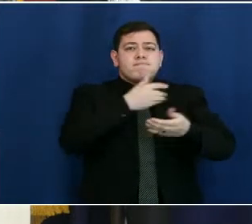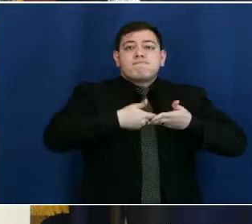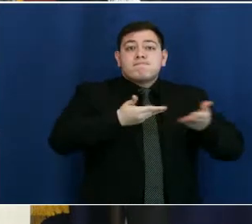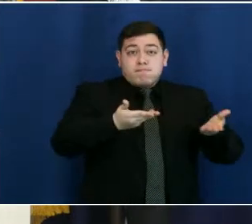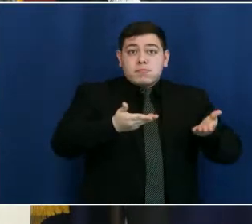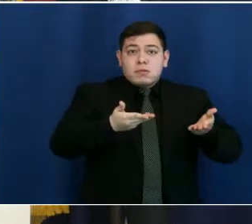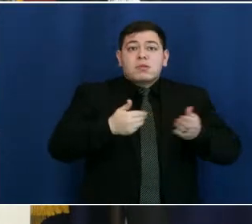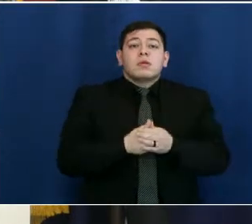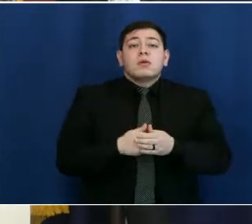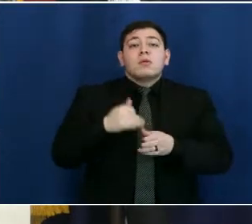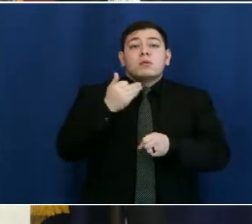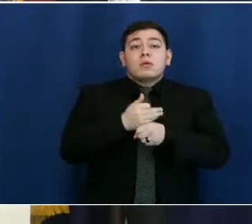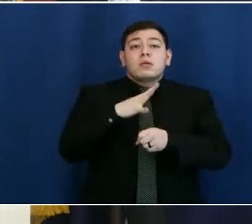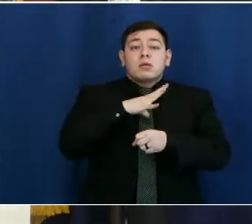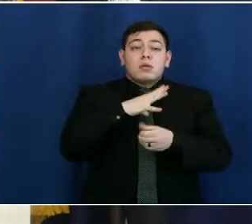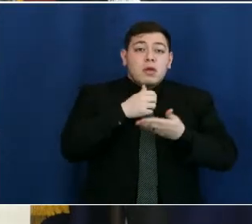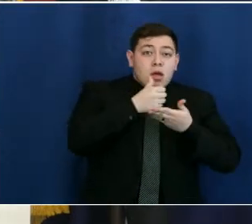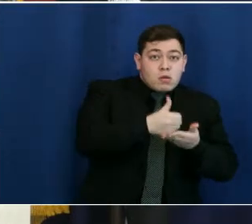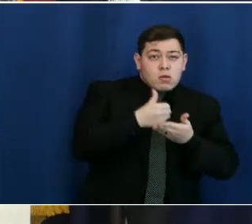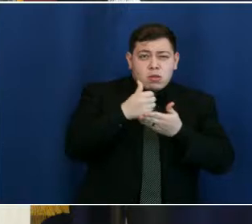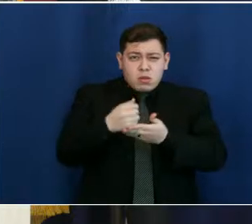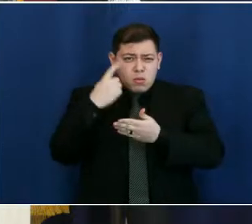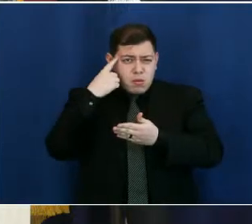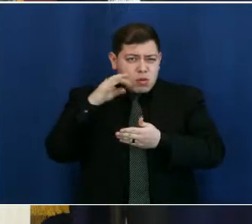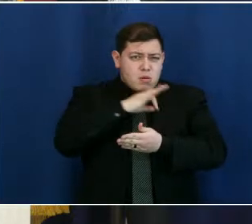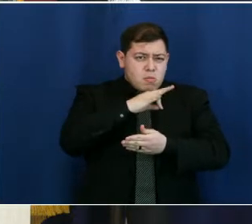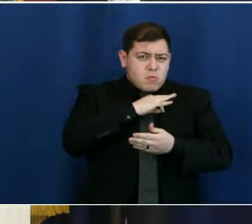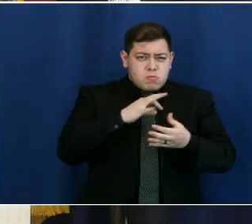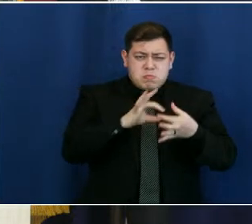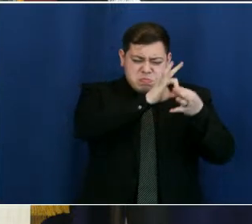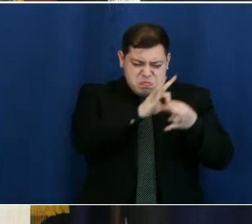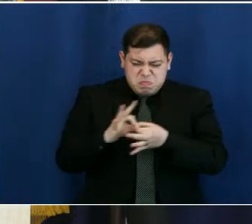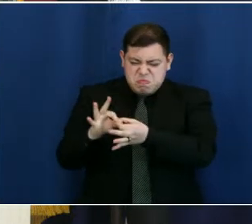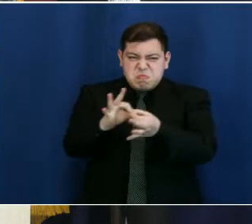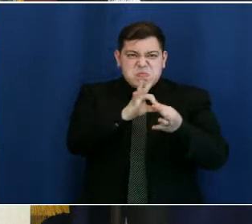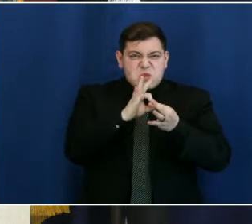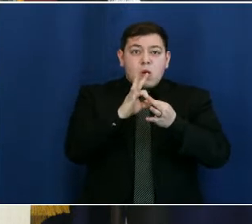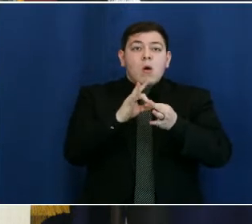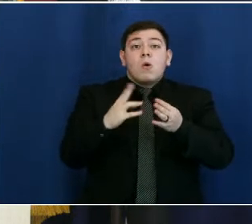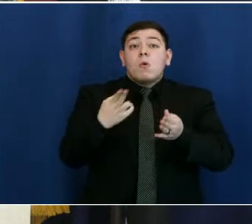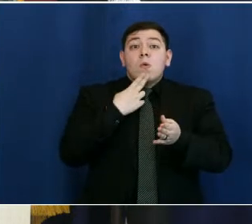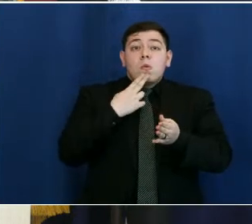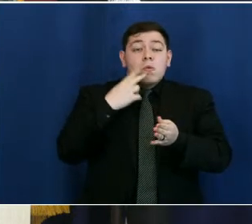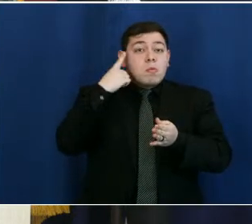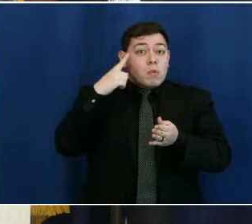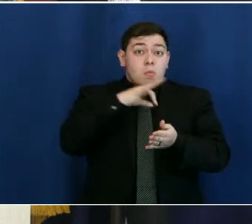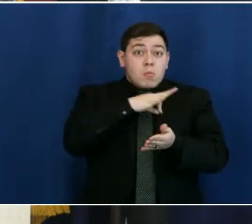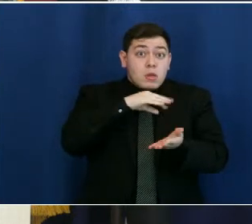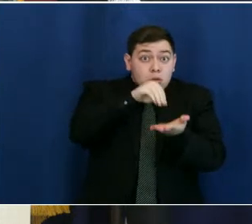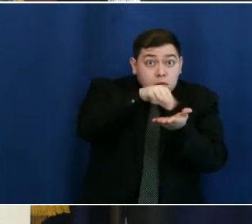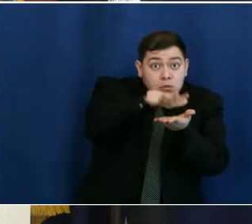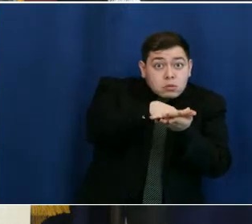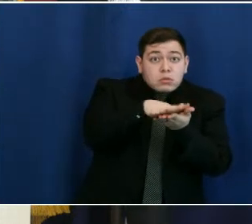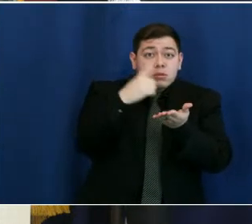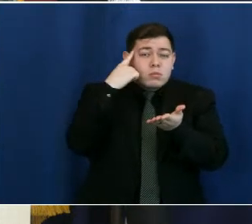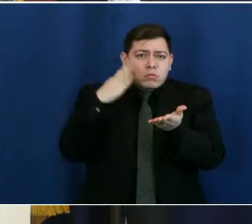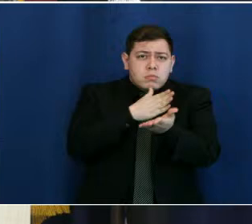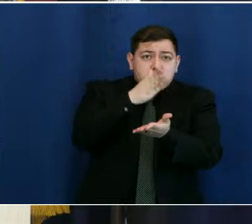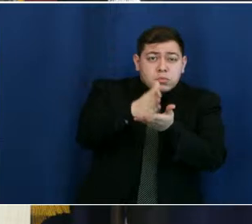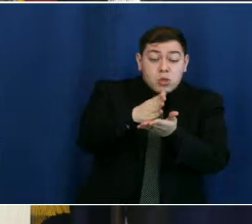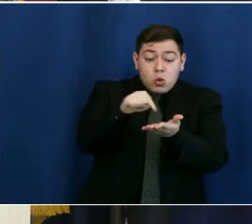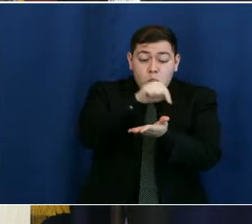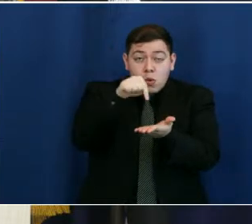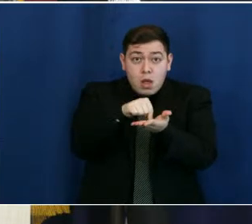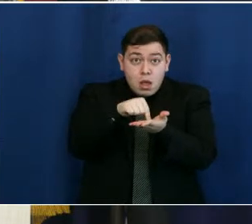nuestra infraestructura. Debemos modificar el sistema donde hacen las personas sus citas hasta ampliar la